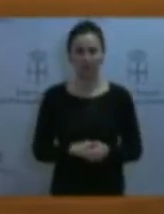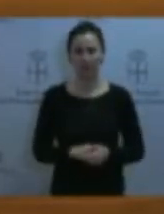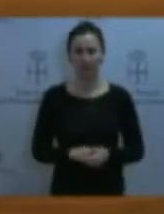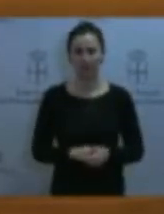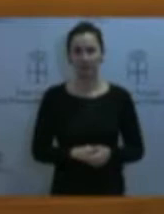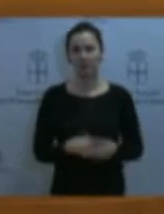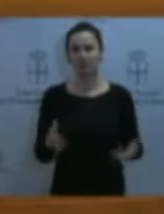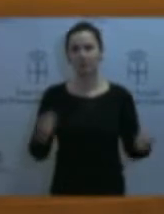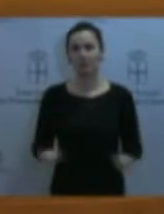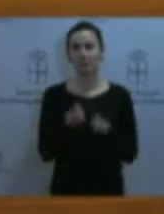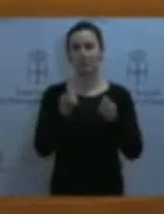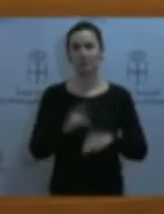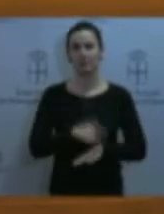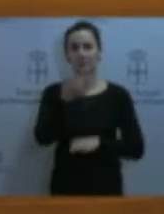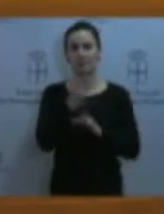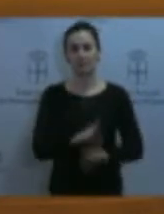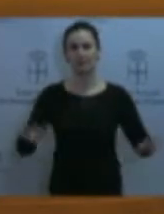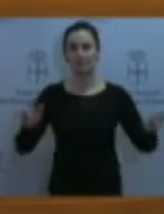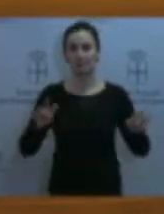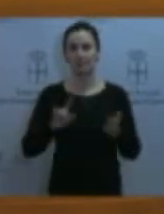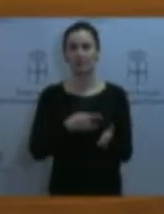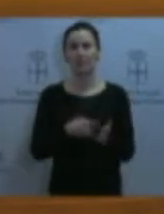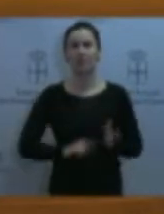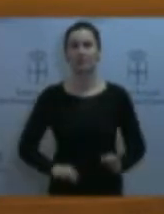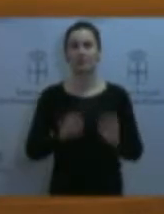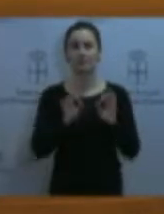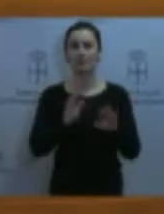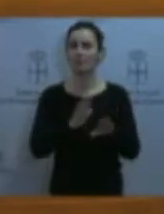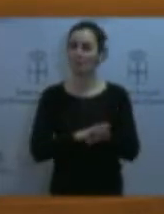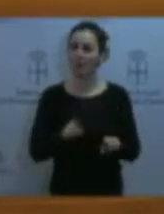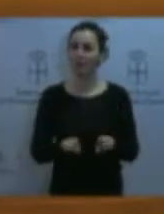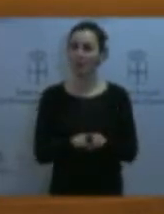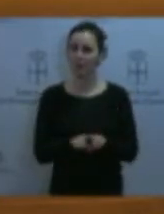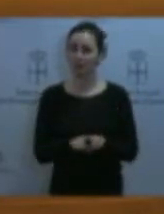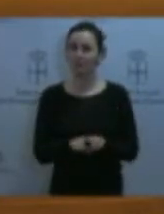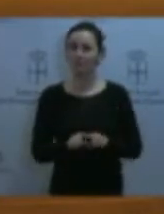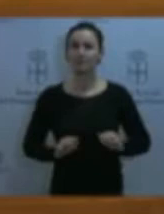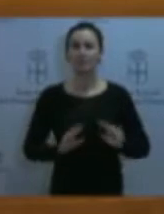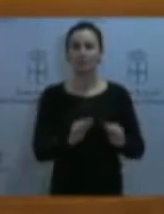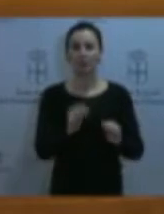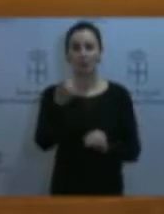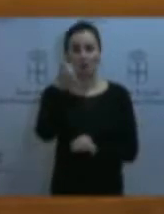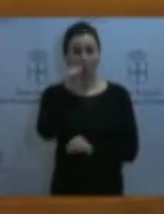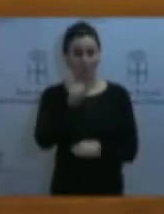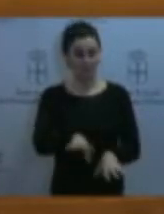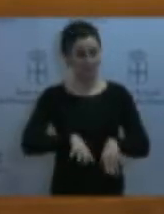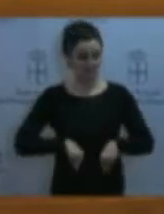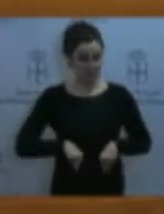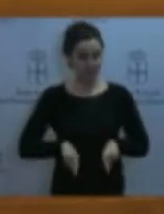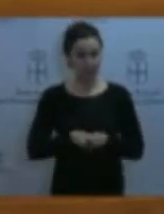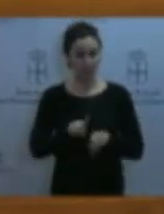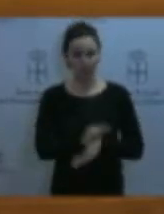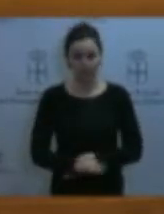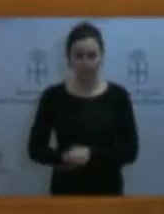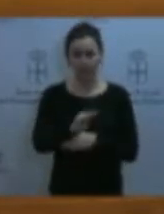planes específicos para la asunción por parte de los hombres de trabajos de cuidados y trabajos domésticos. Es una